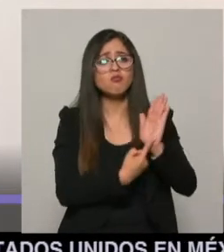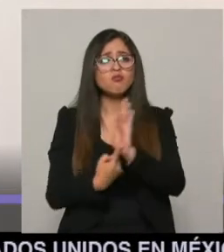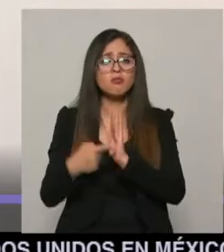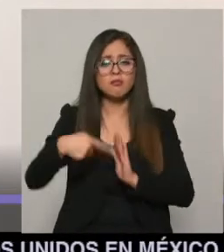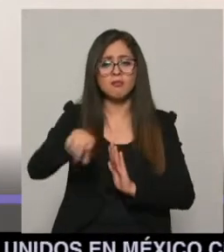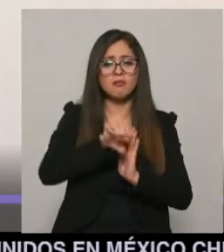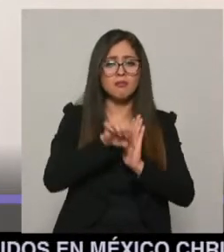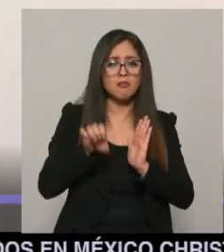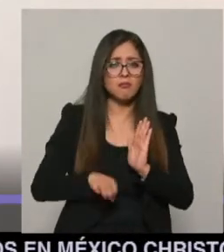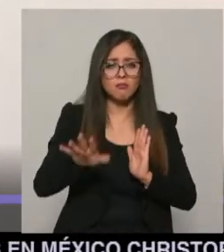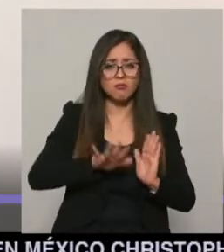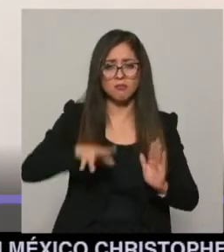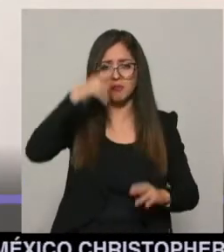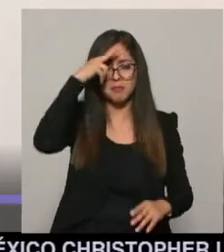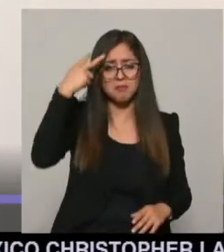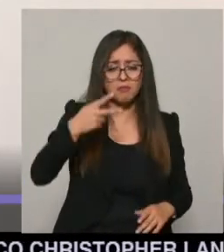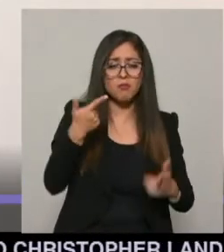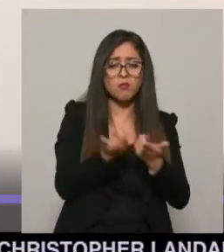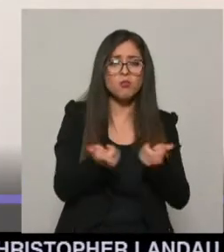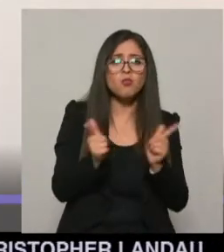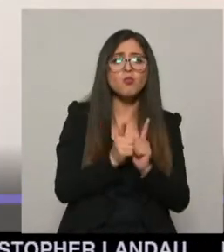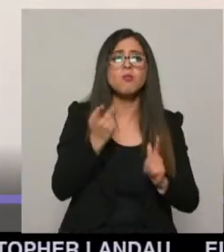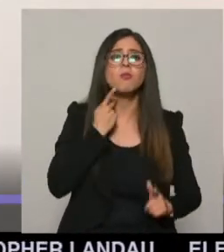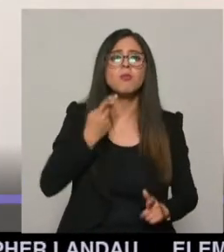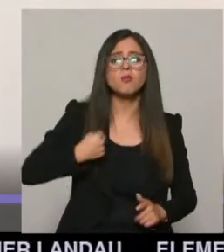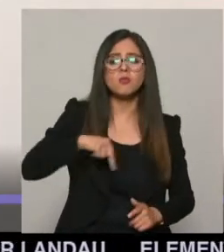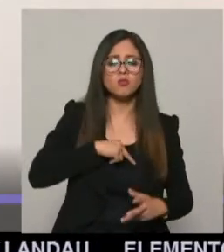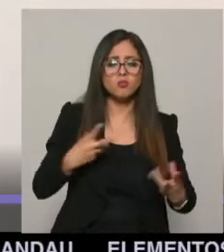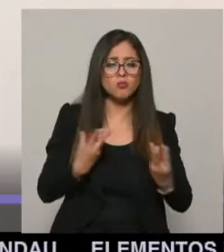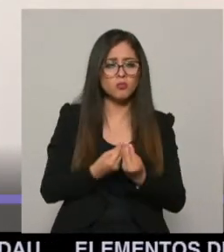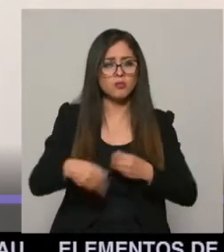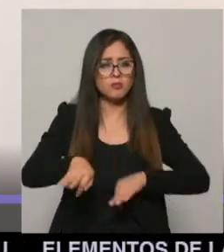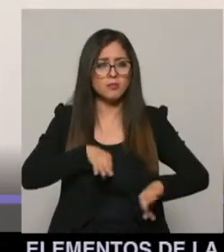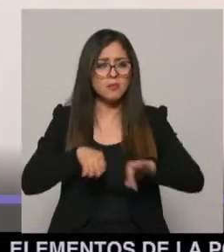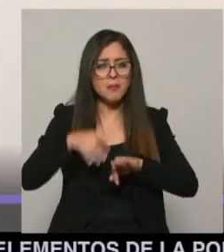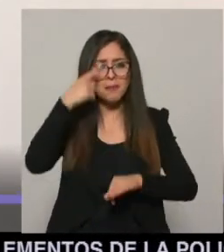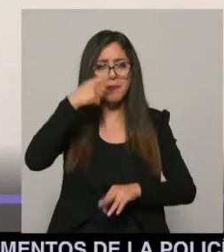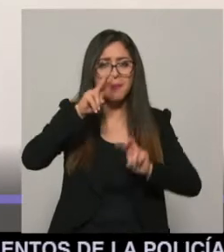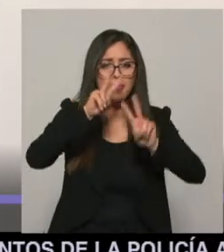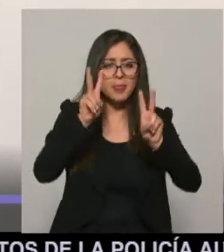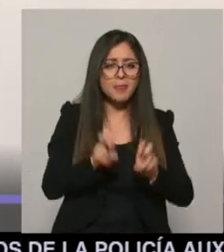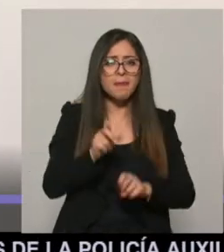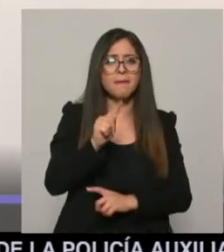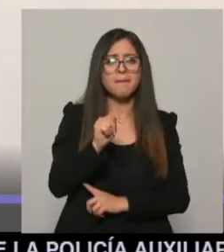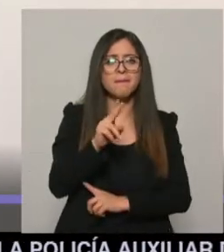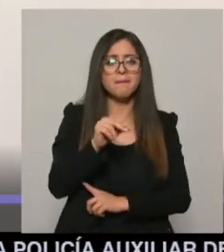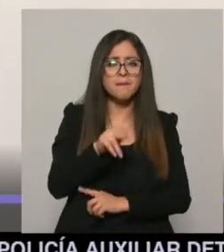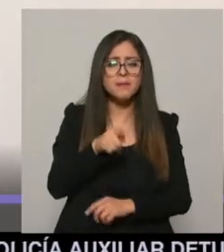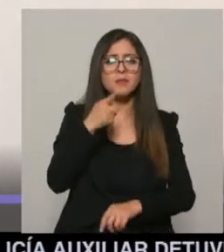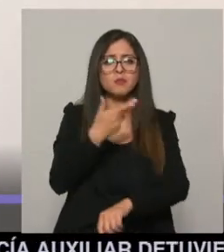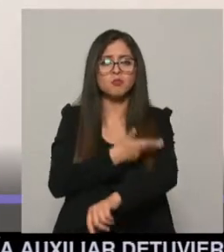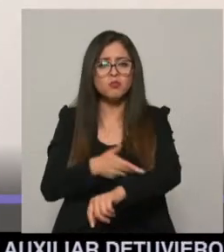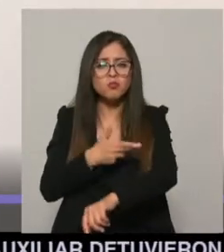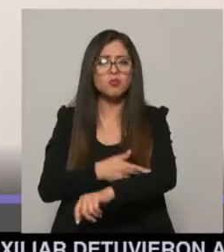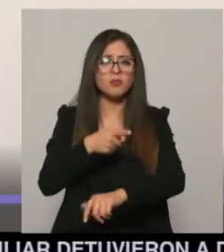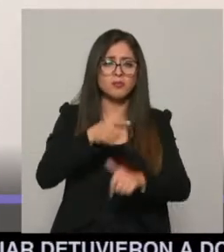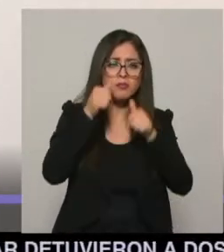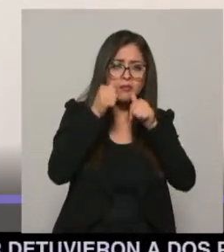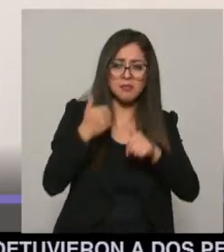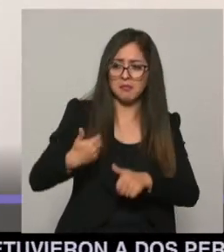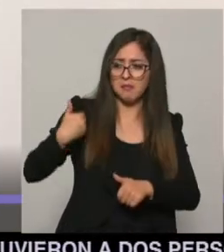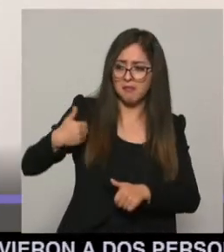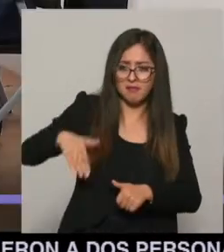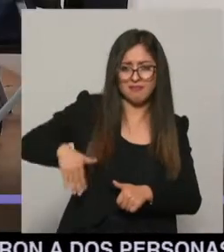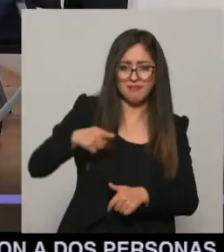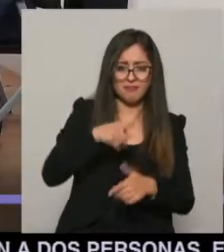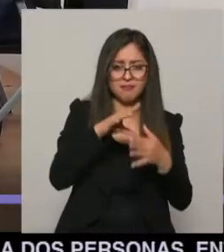país. Entonces, nuestro partido estará trabajando en ello, por supuesto en todo lo que tiene que ver con el tema de transparencia, rendición de cuentas. Se escuchaba ya el tema de la